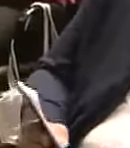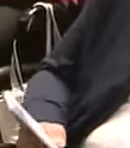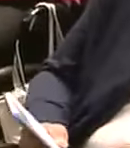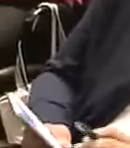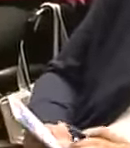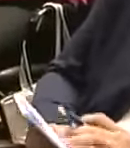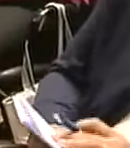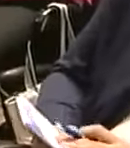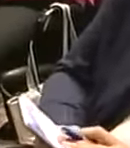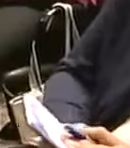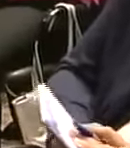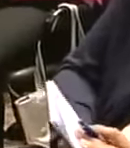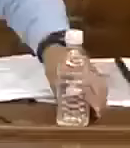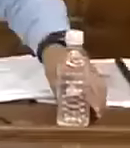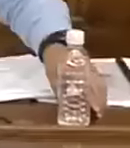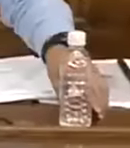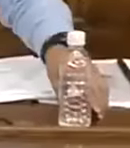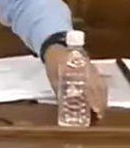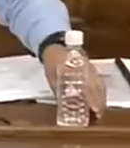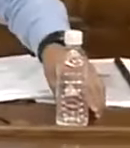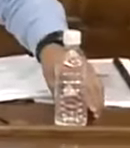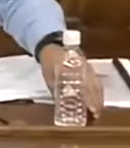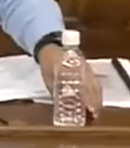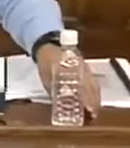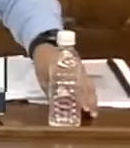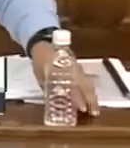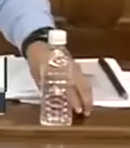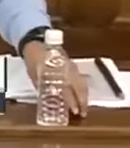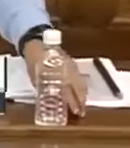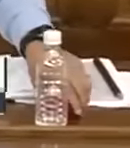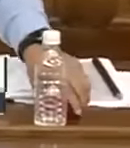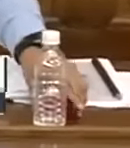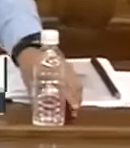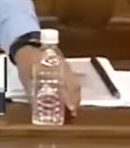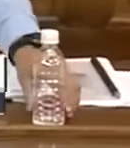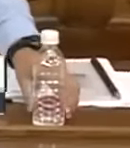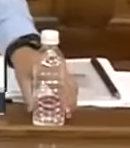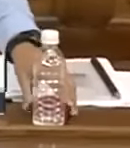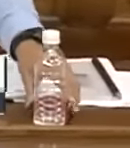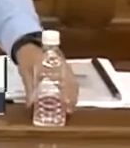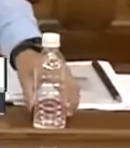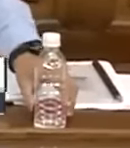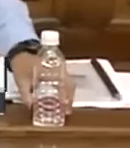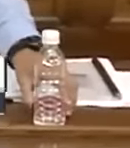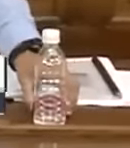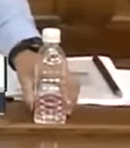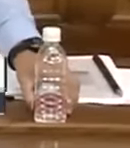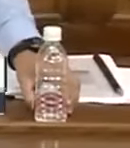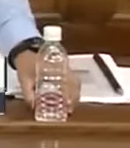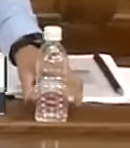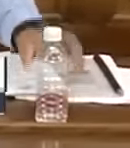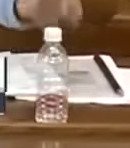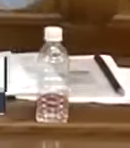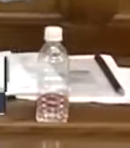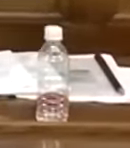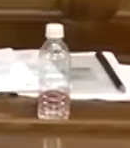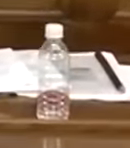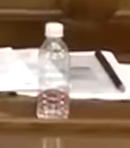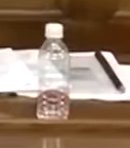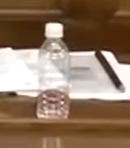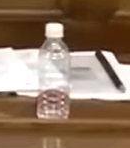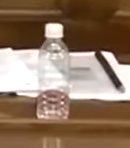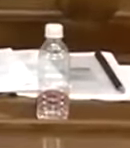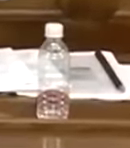Gracias al equipo técnico y a los que produjeron ese video, Julio, el equipo de la Comisión Permanente de Política Interior. Un